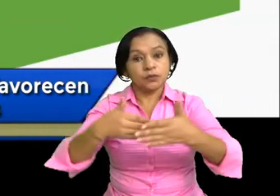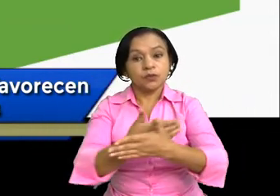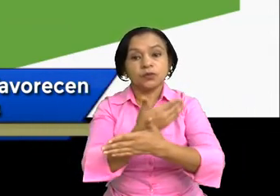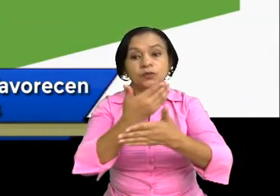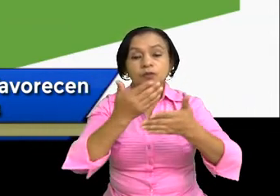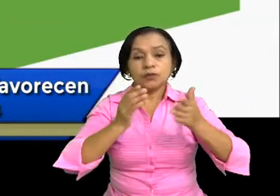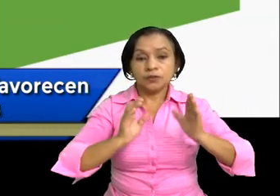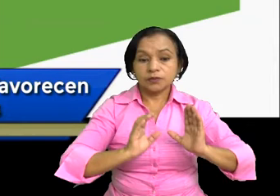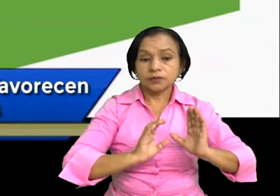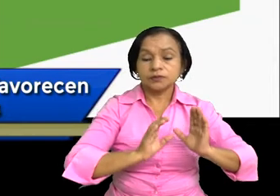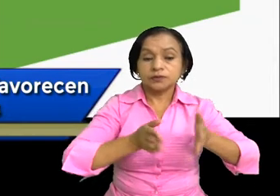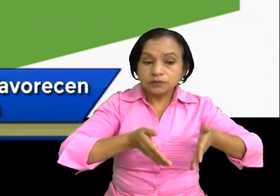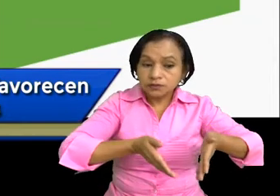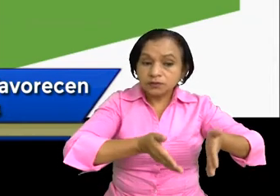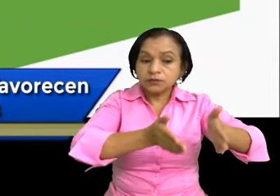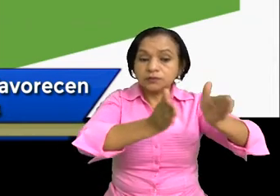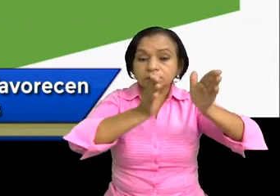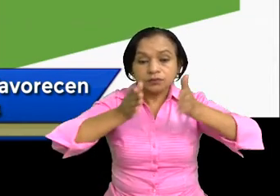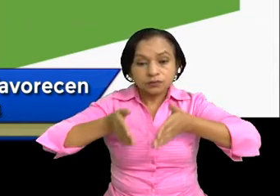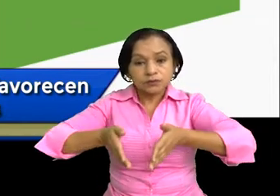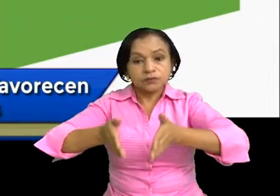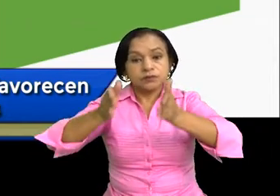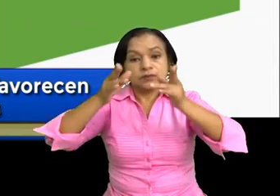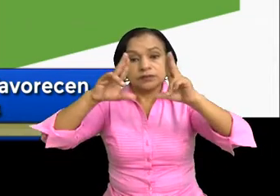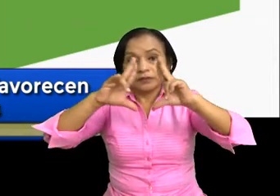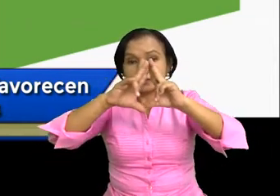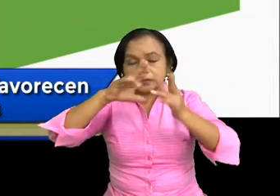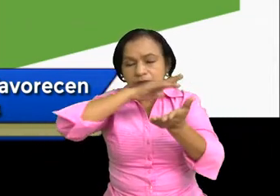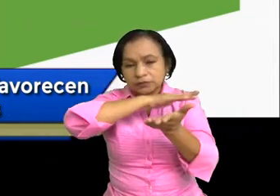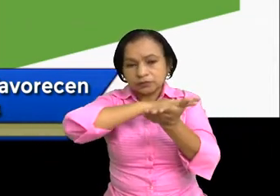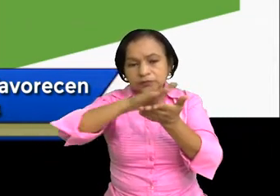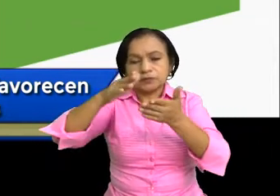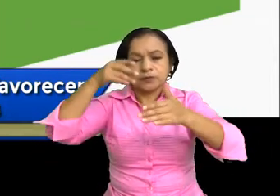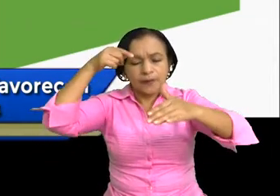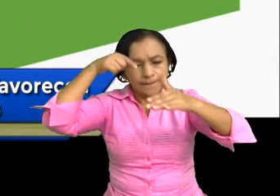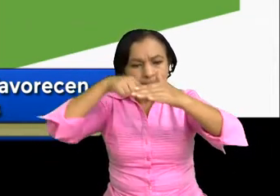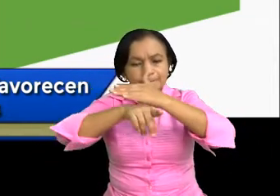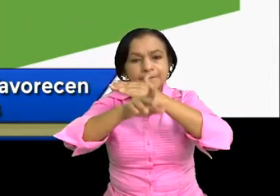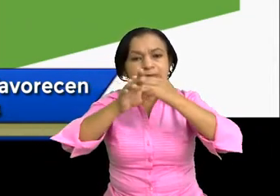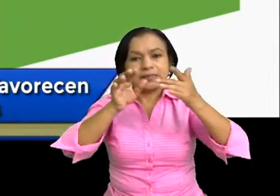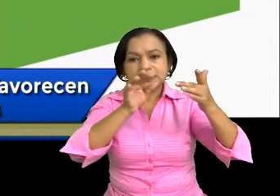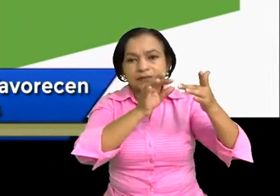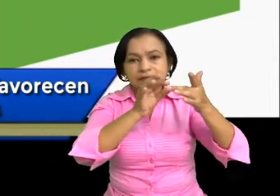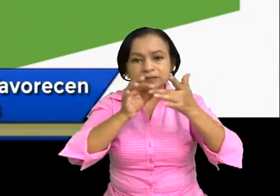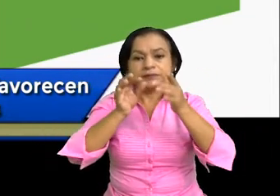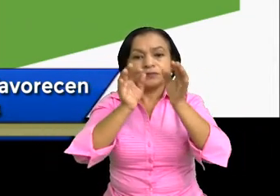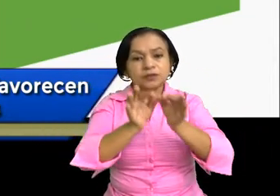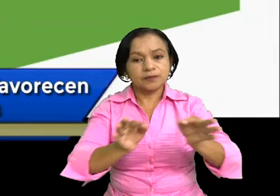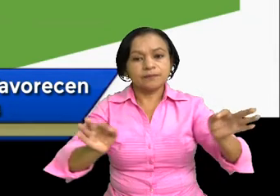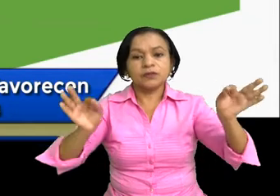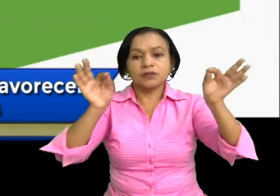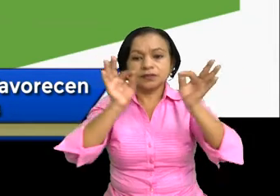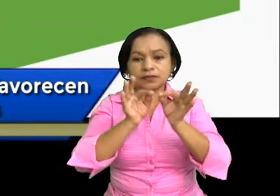carreteras en el país, de carreteras pavimentadas. Esta es una meta muy alta, muy, muy